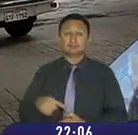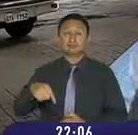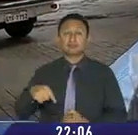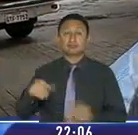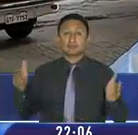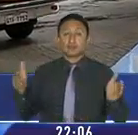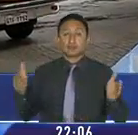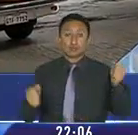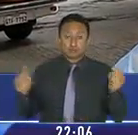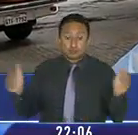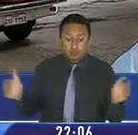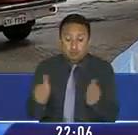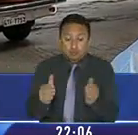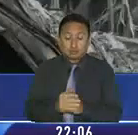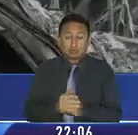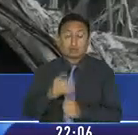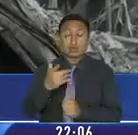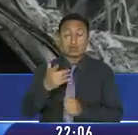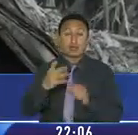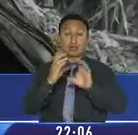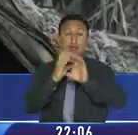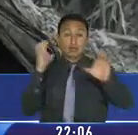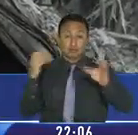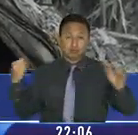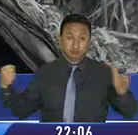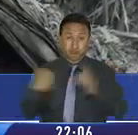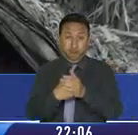fue arrastrado.